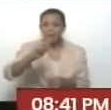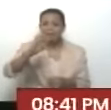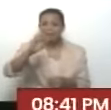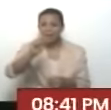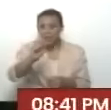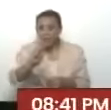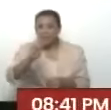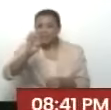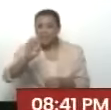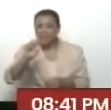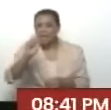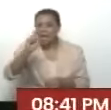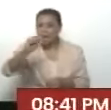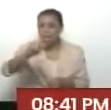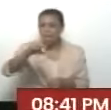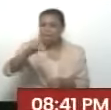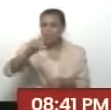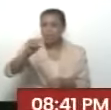dice Nico.